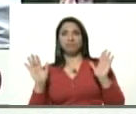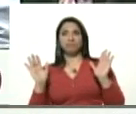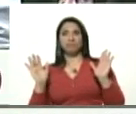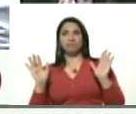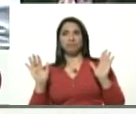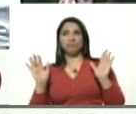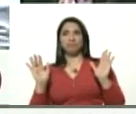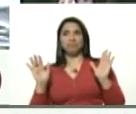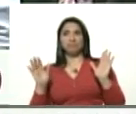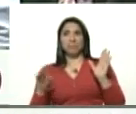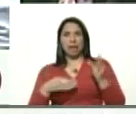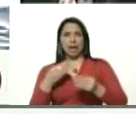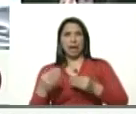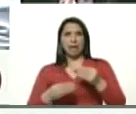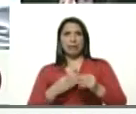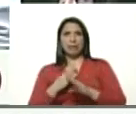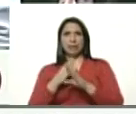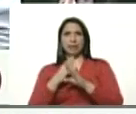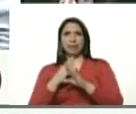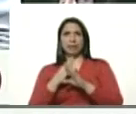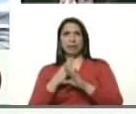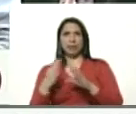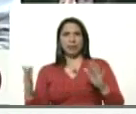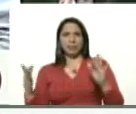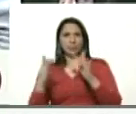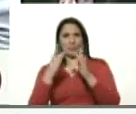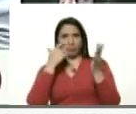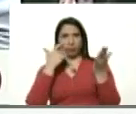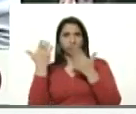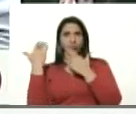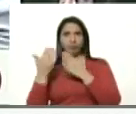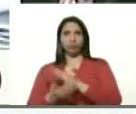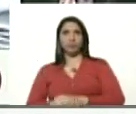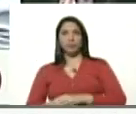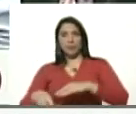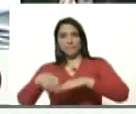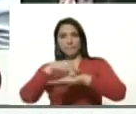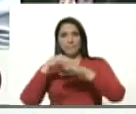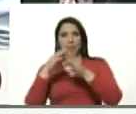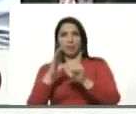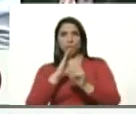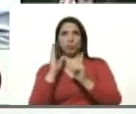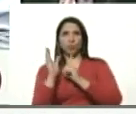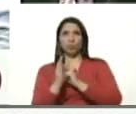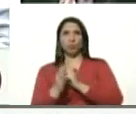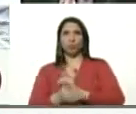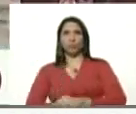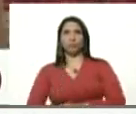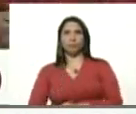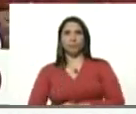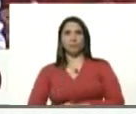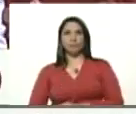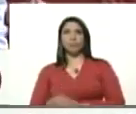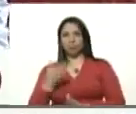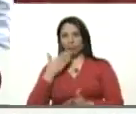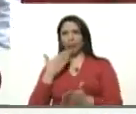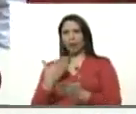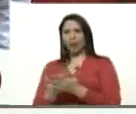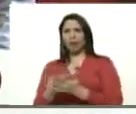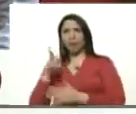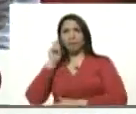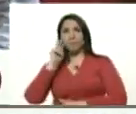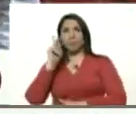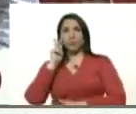Vamos a hacer una pausa. Dame el pase, Earle. Tiene la palabra el ministro Ernesto Villegas. Muchas gracias,